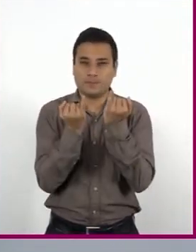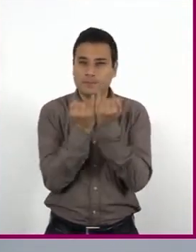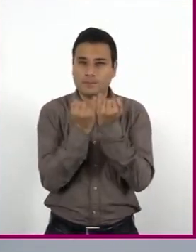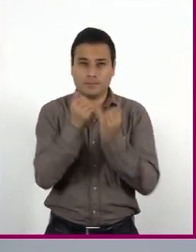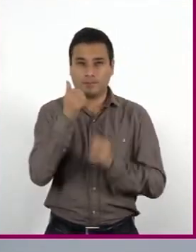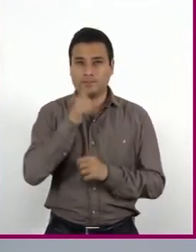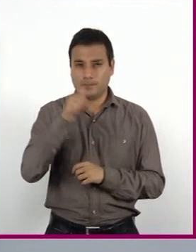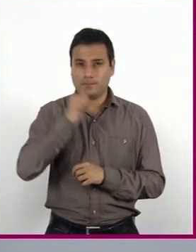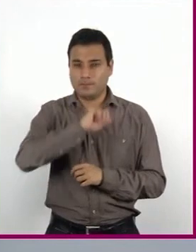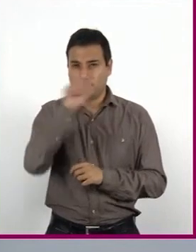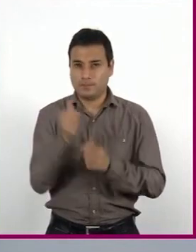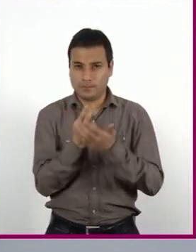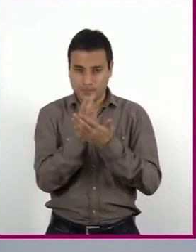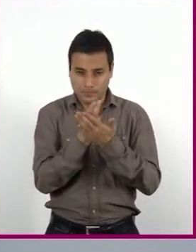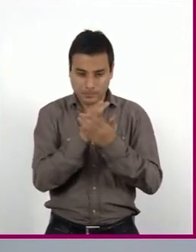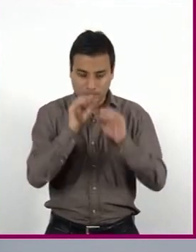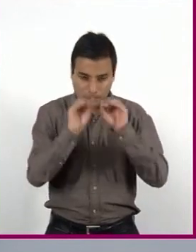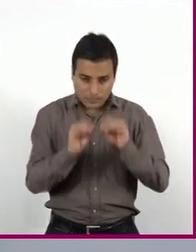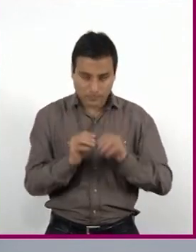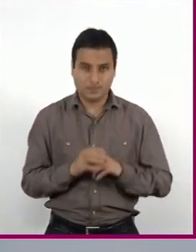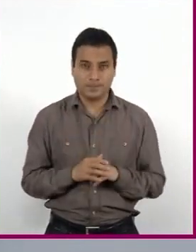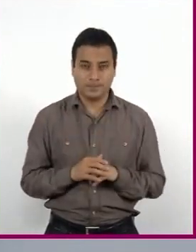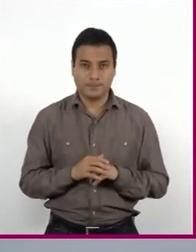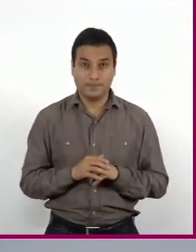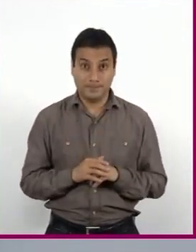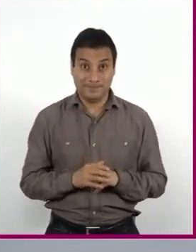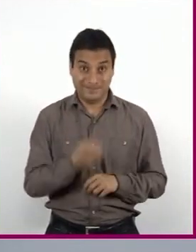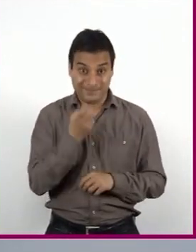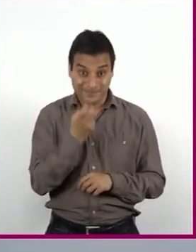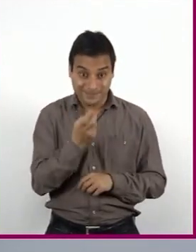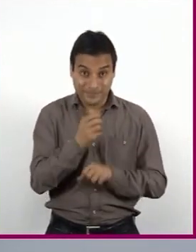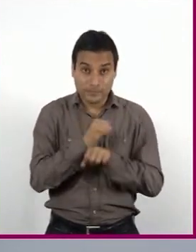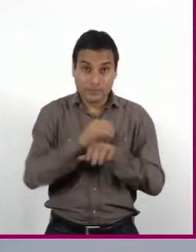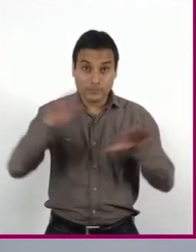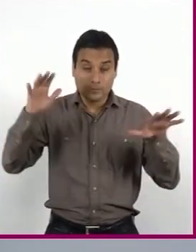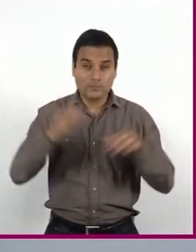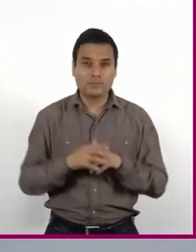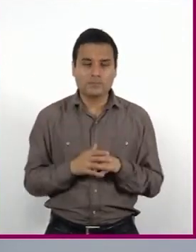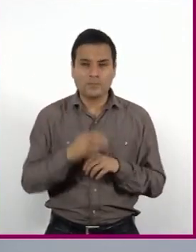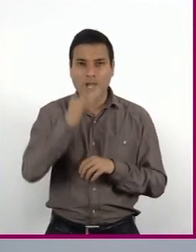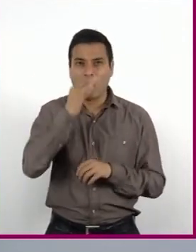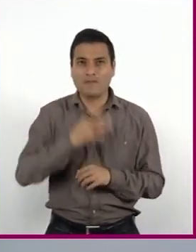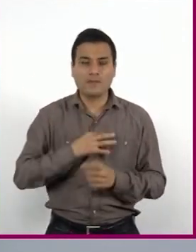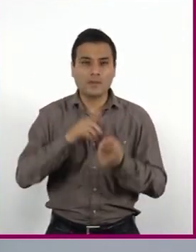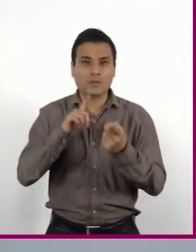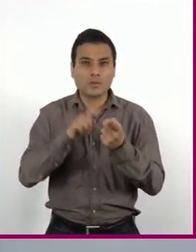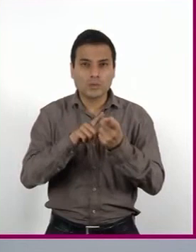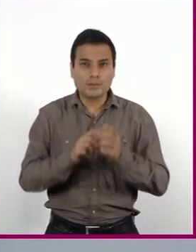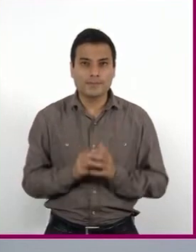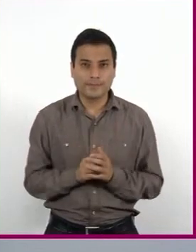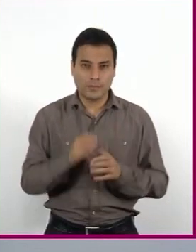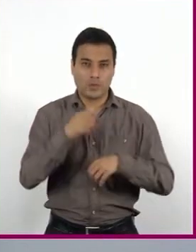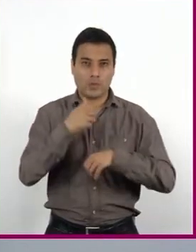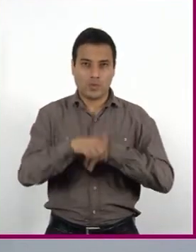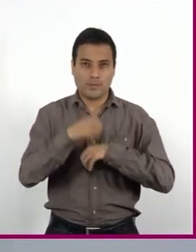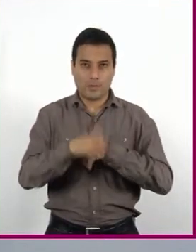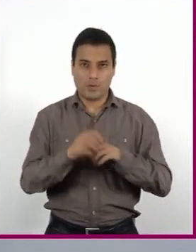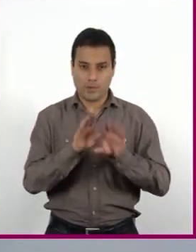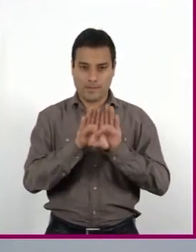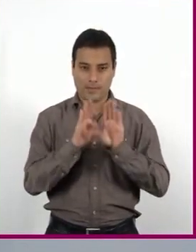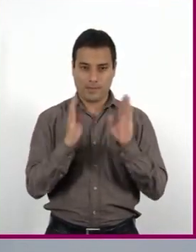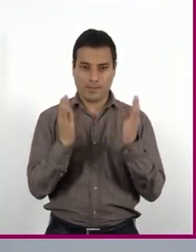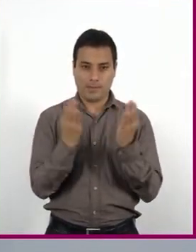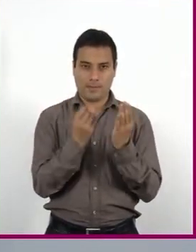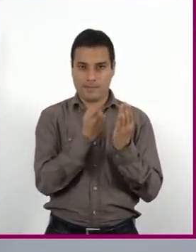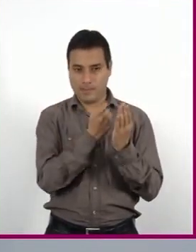su desarrollo plano. Esta información la provee el número de lados de la forma de sus bases. De esta